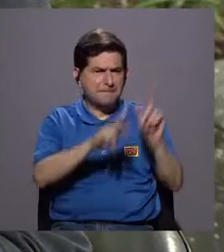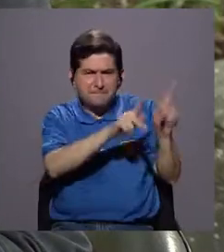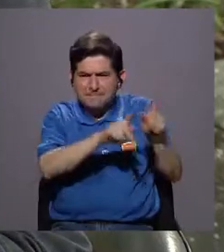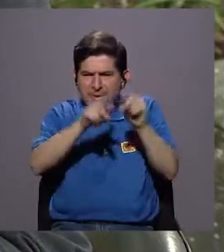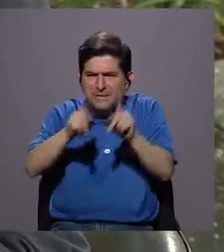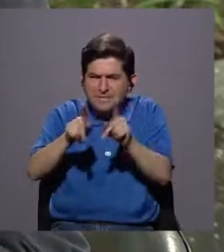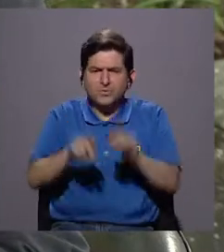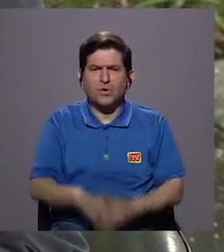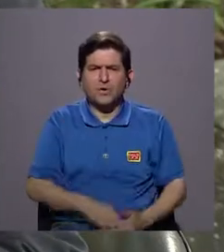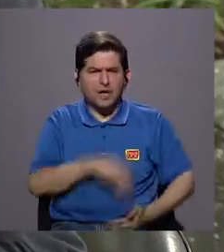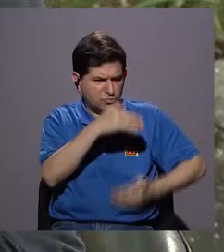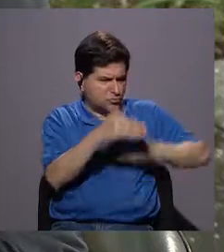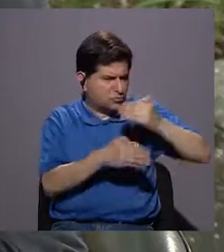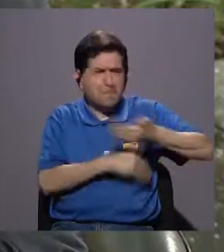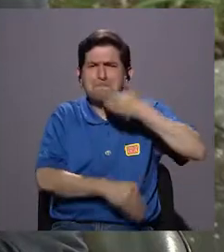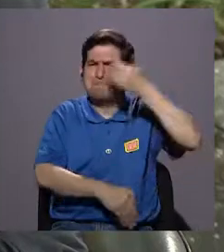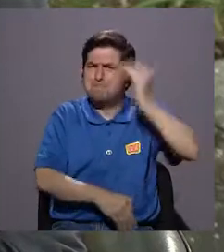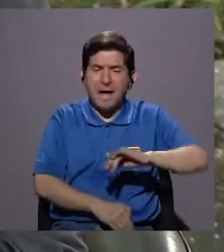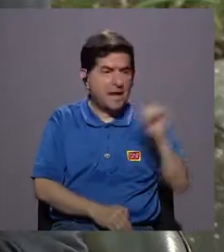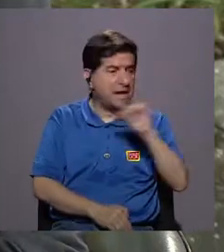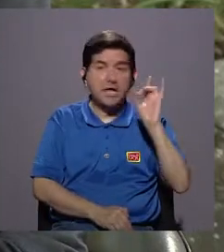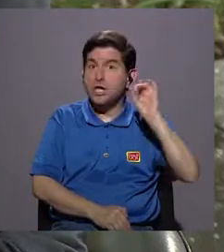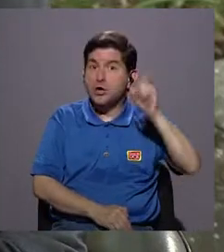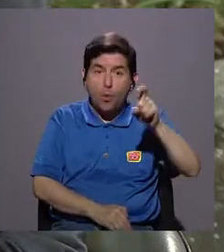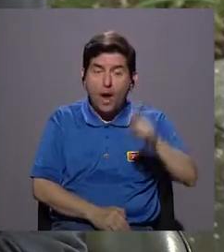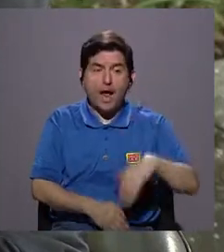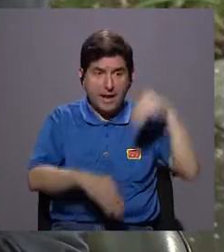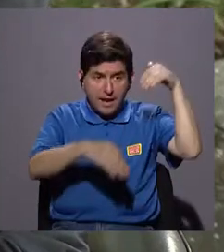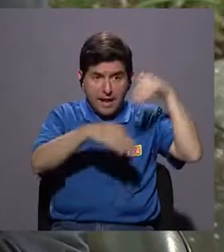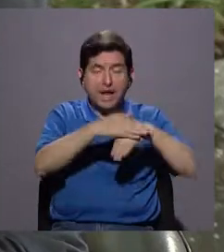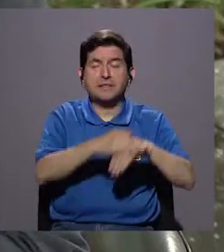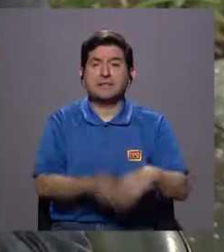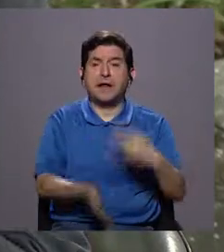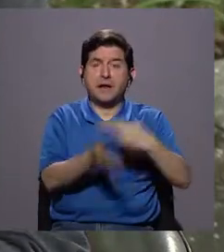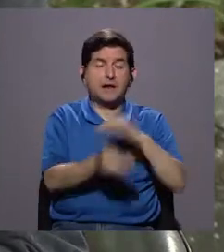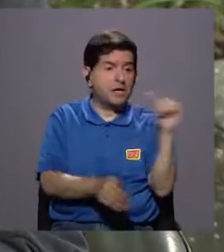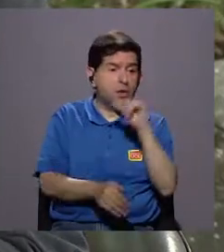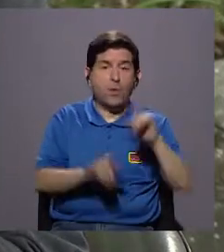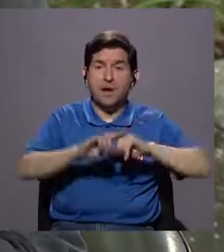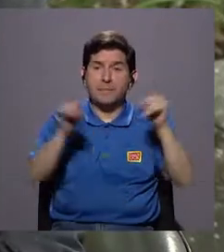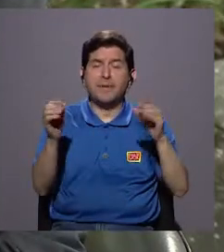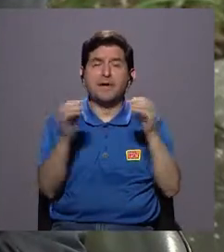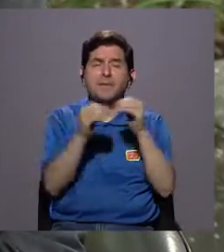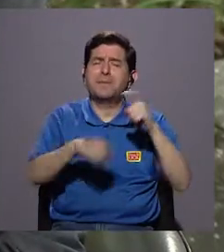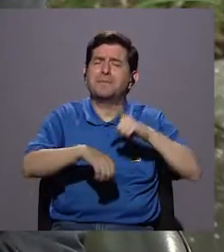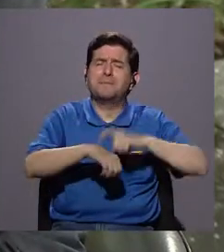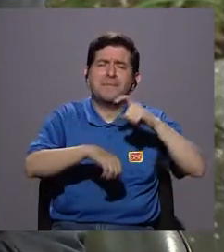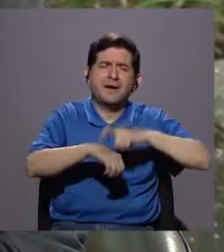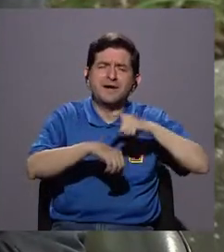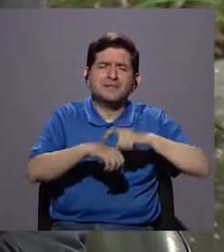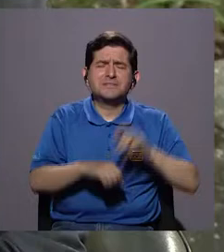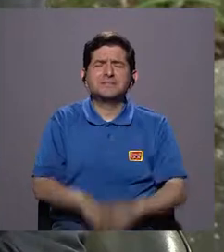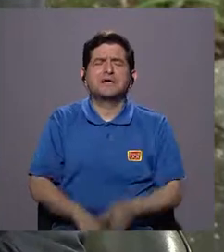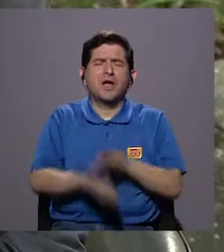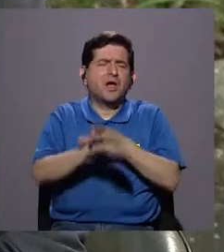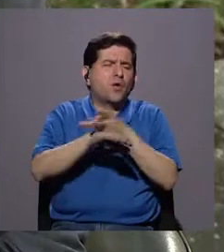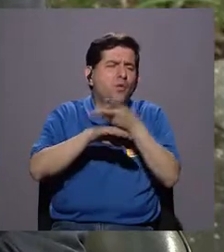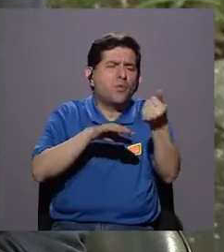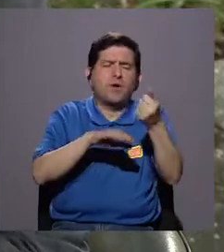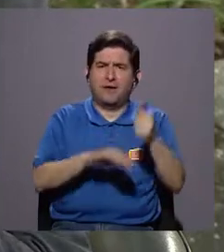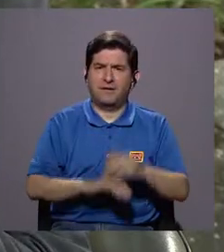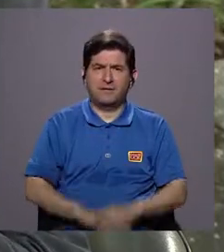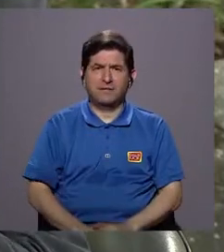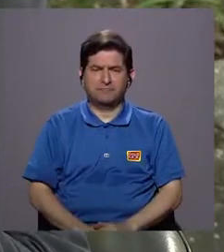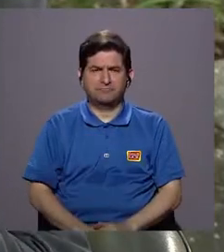que evolucionaban mal, tenían los mismos diagnósticos, se habían ingresado al hospital por lo mismo, pero que duraban más en curarse y en